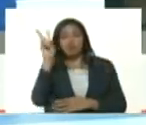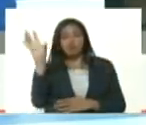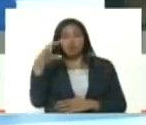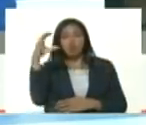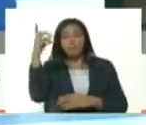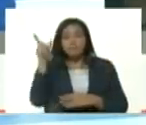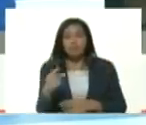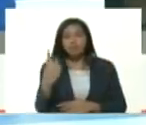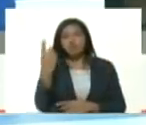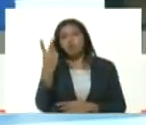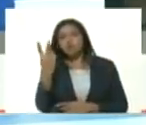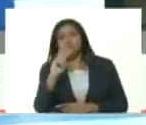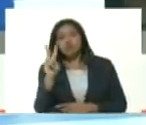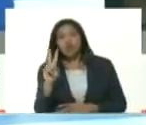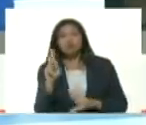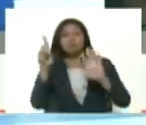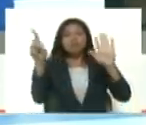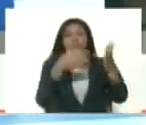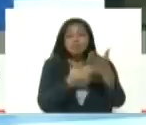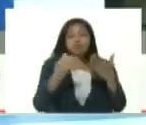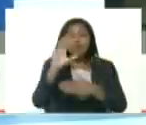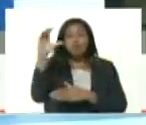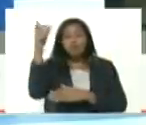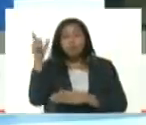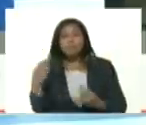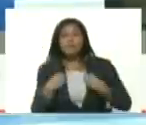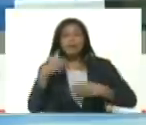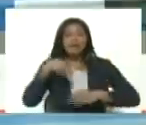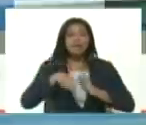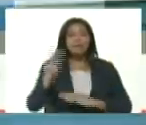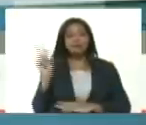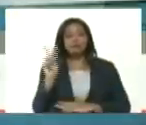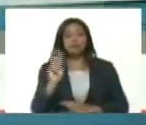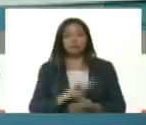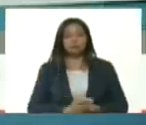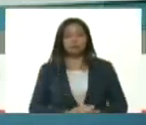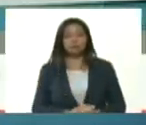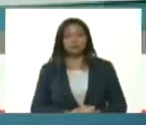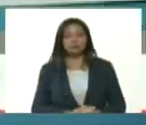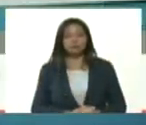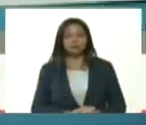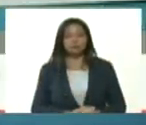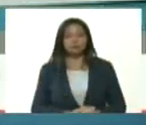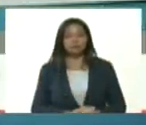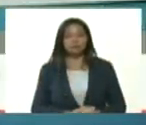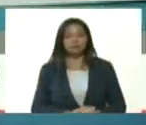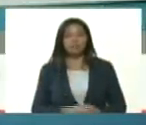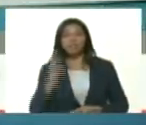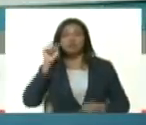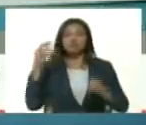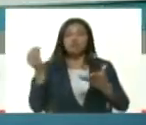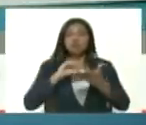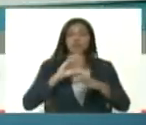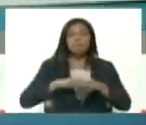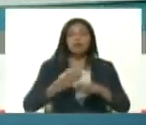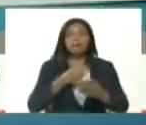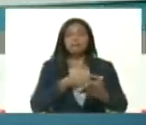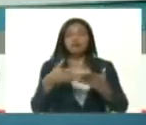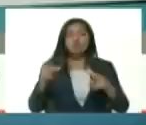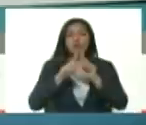hablando de 2, de 3. 6 millones de colombianos que viven en Venezuela. Y de allá están regresando por